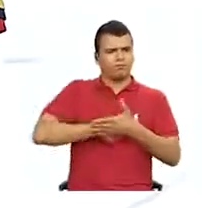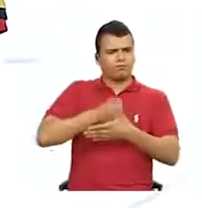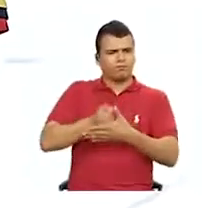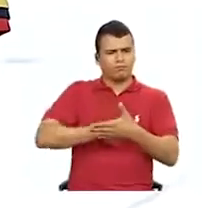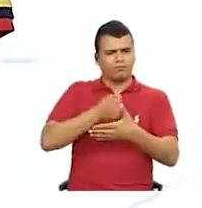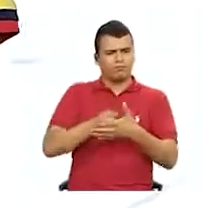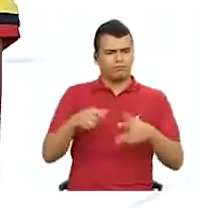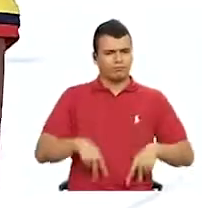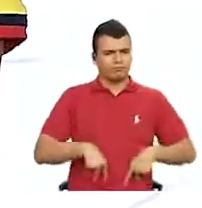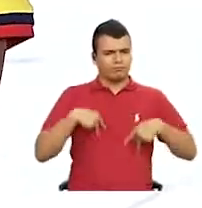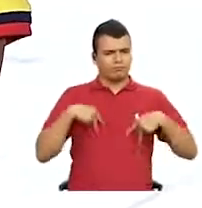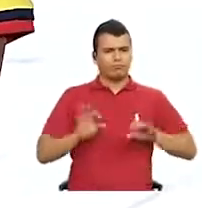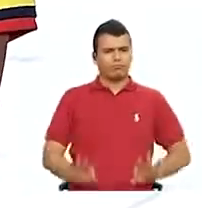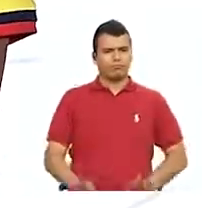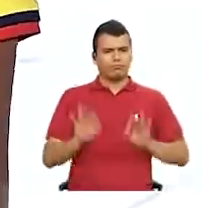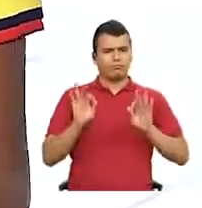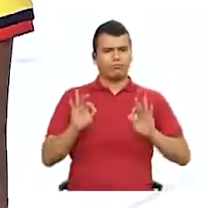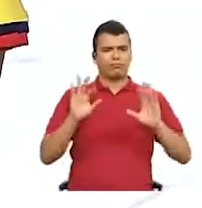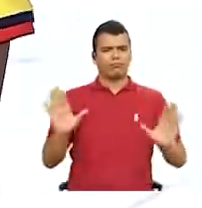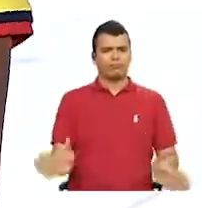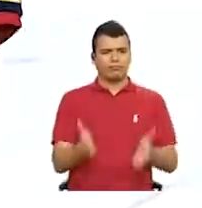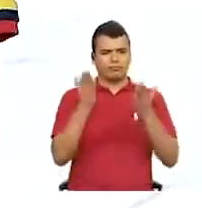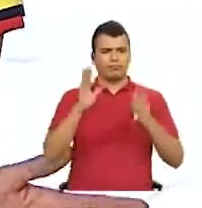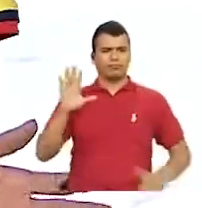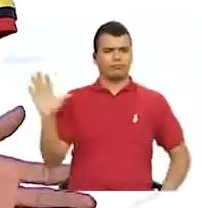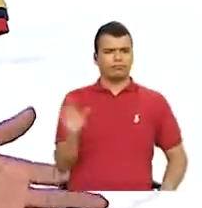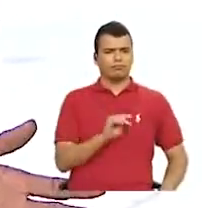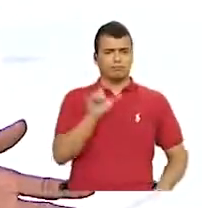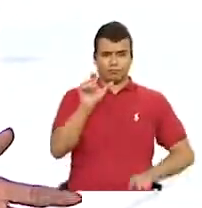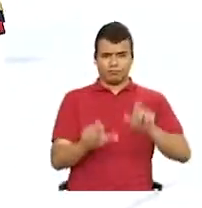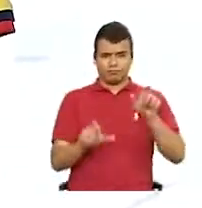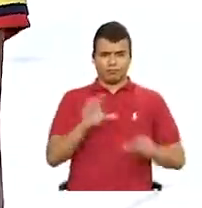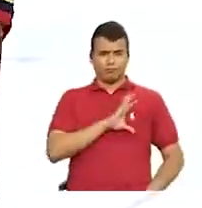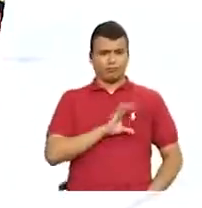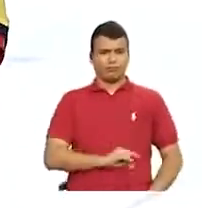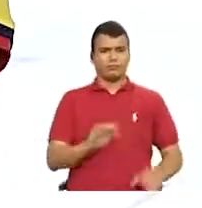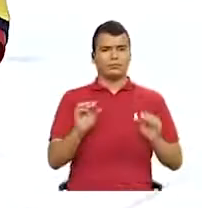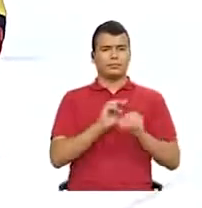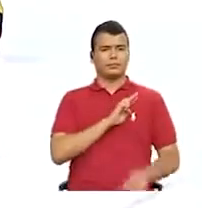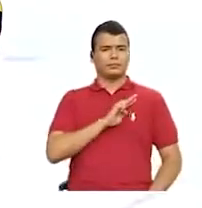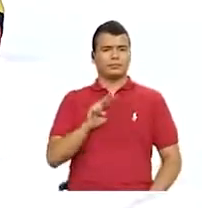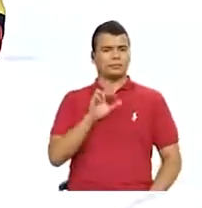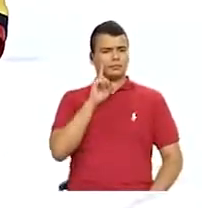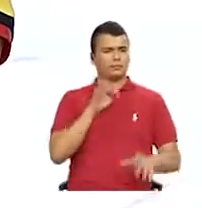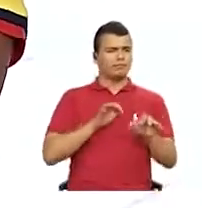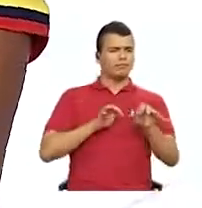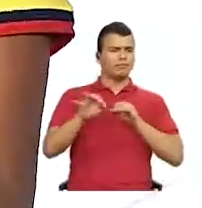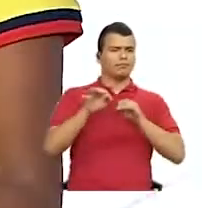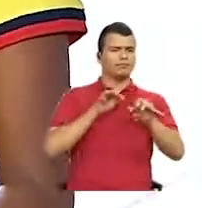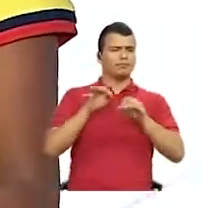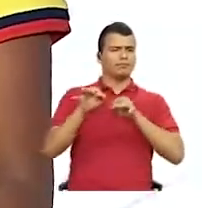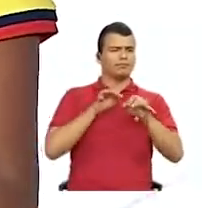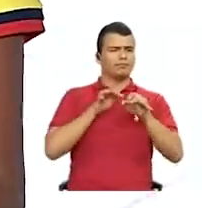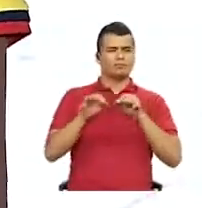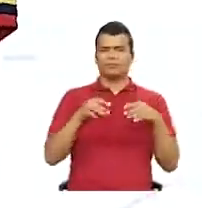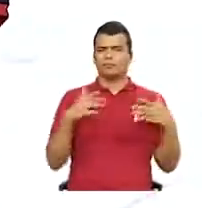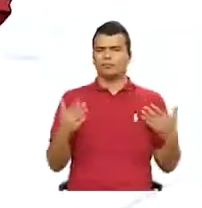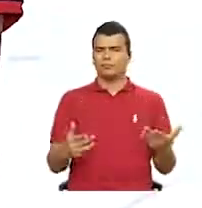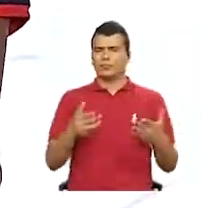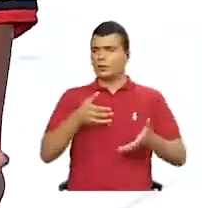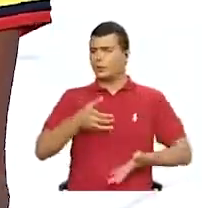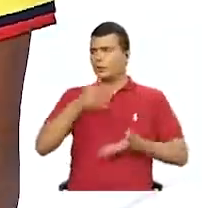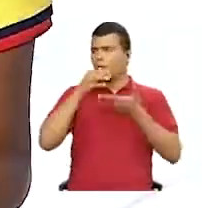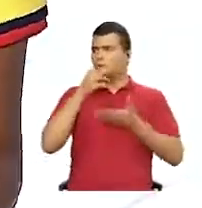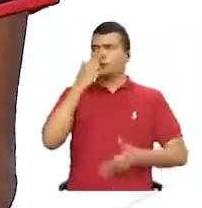mejorar la calidad de vida de todos nuestros caleños y de todo el Valle del Cauca. Estábamos hablando de las bebidas azucaradas, que por